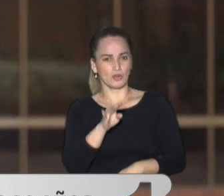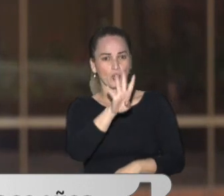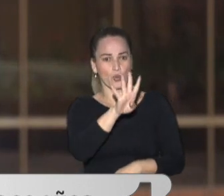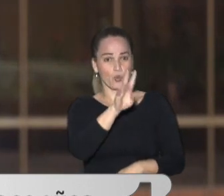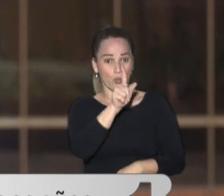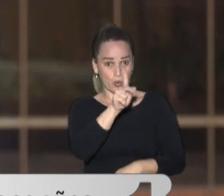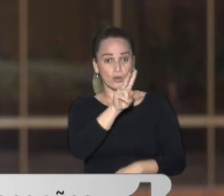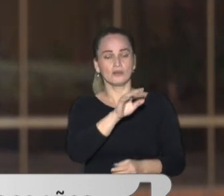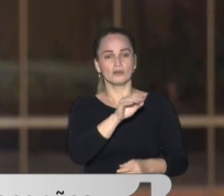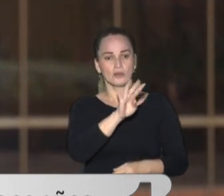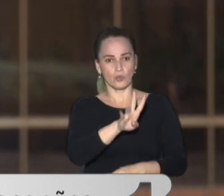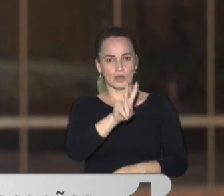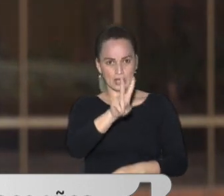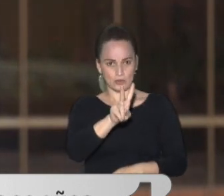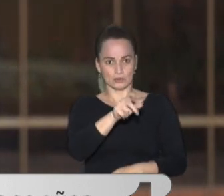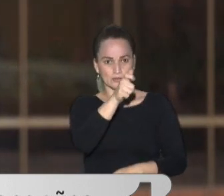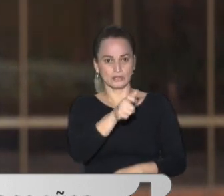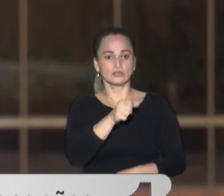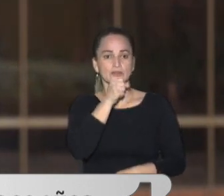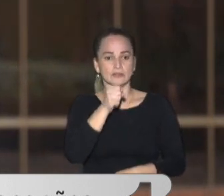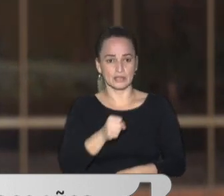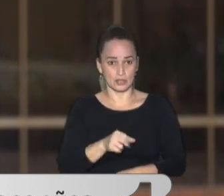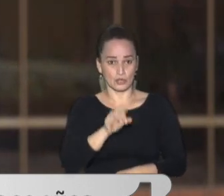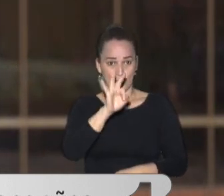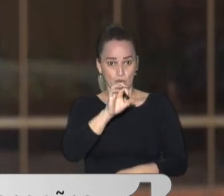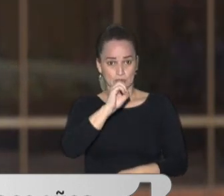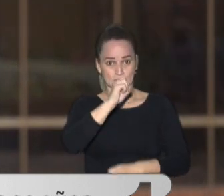42 adultos mayores de 80 años. Entre hoy y